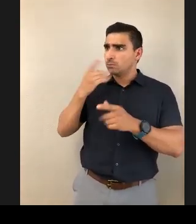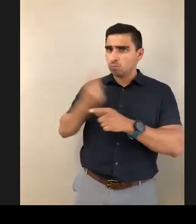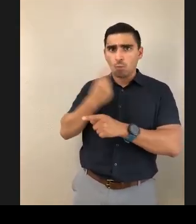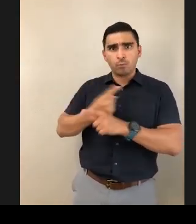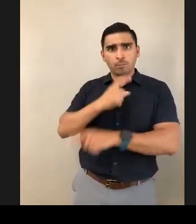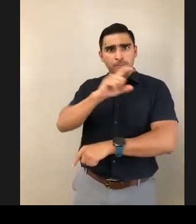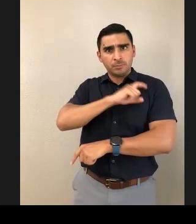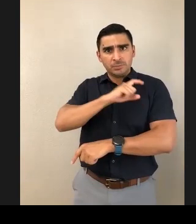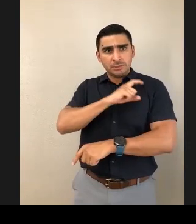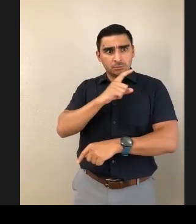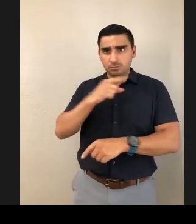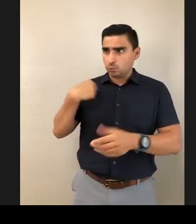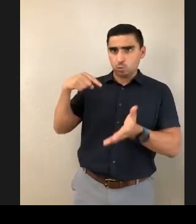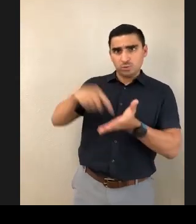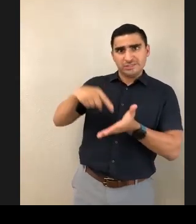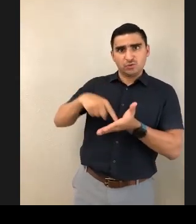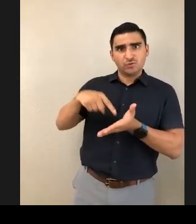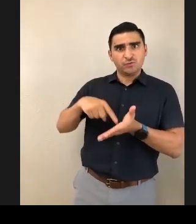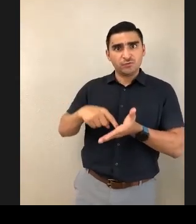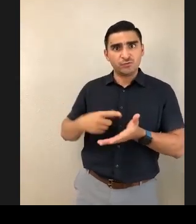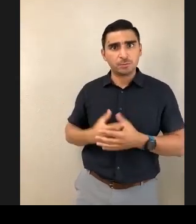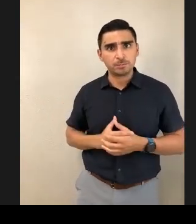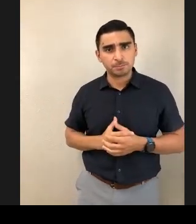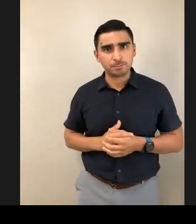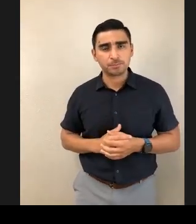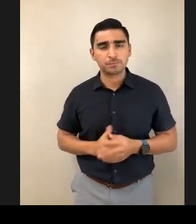policía respetuoso y constitucional.